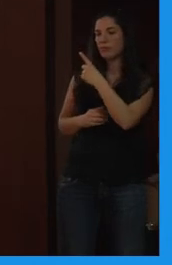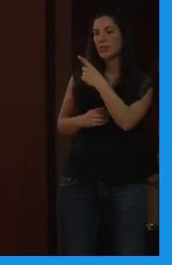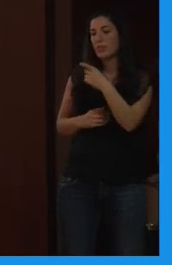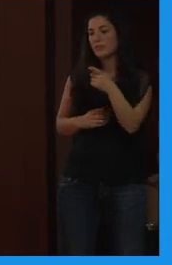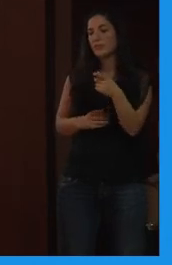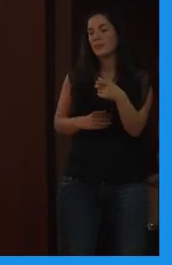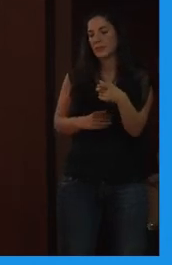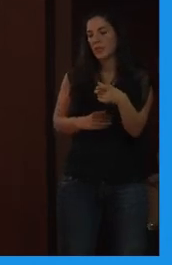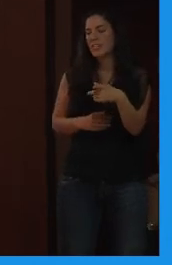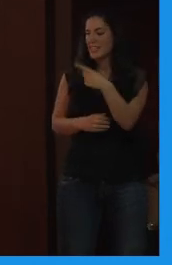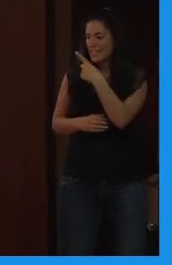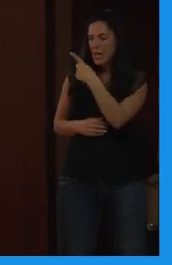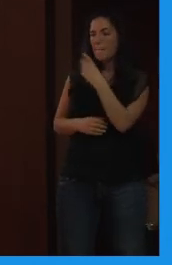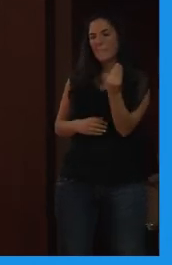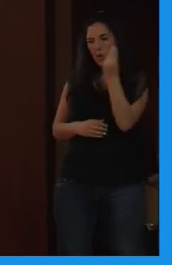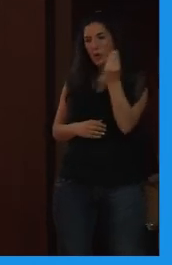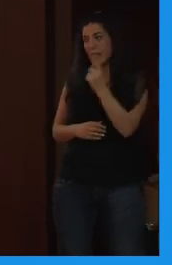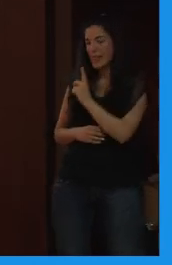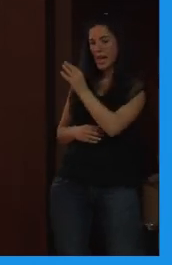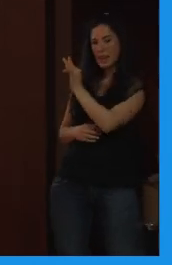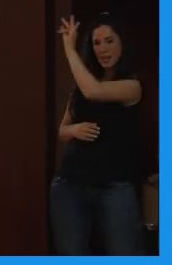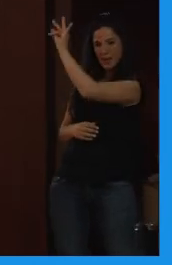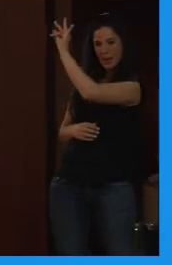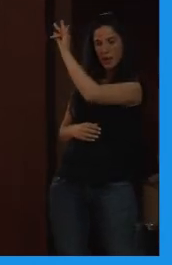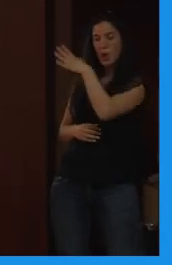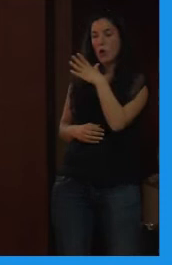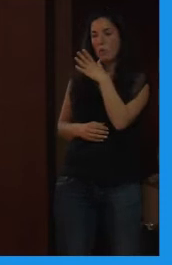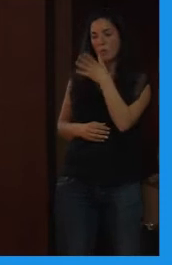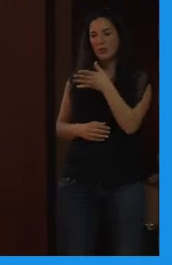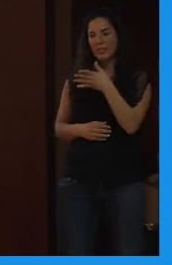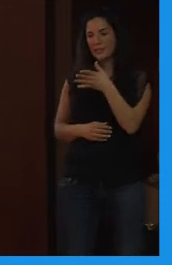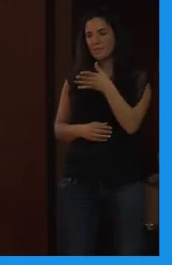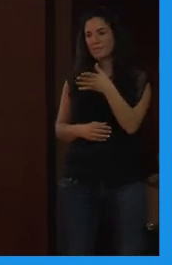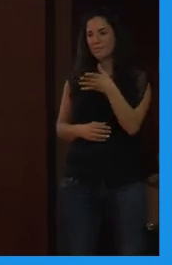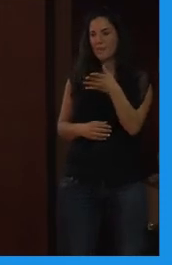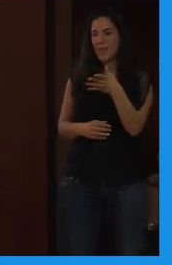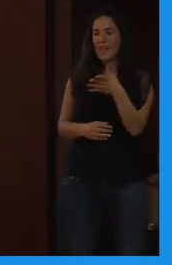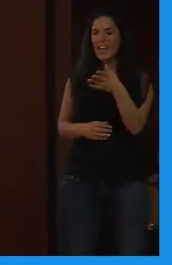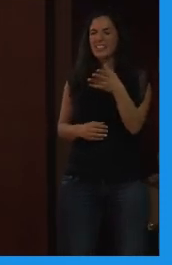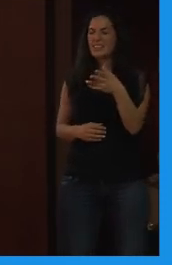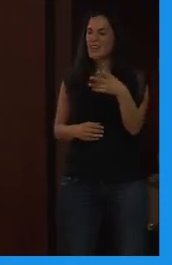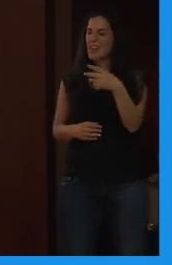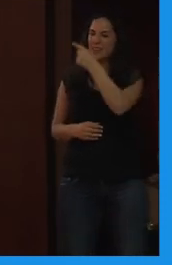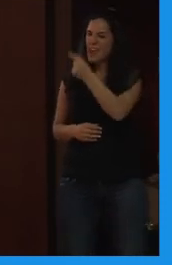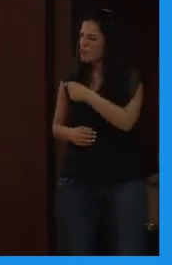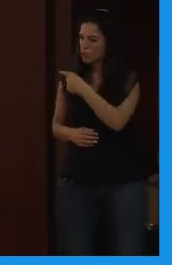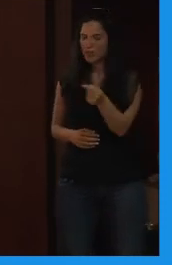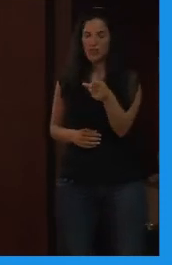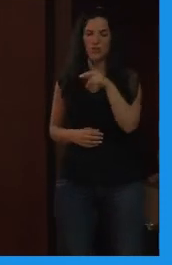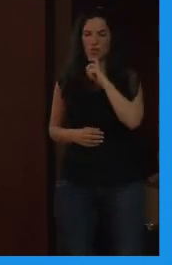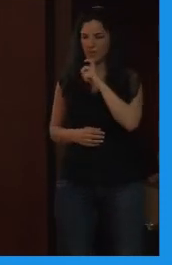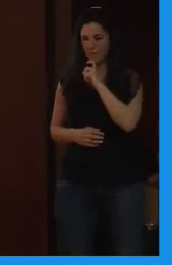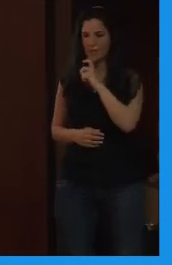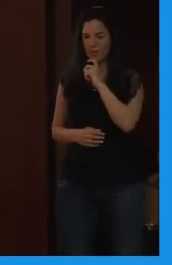vosotras con fibromialgia, que son una enfermedad difícil de diagnosticar, bueno, ya no tan difícil de diagnosticar, pero sobre todo difícil de tratar.